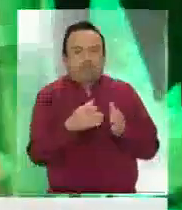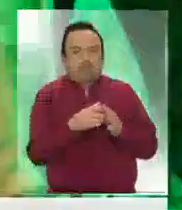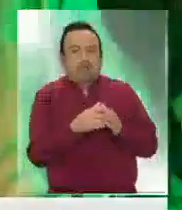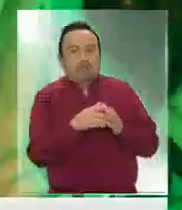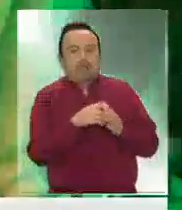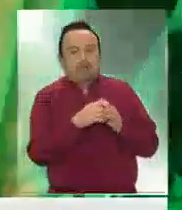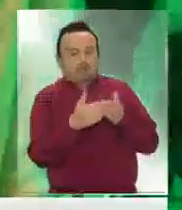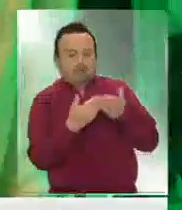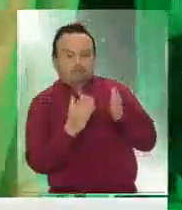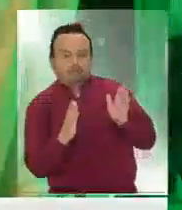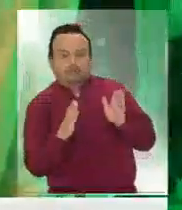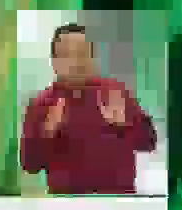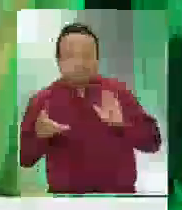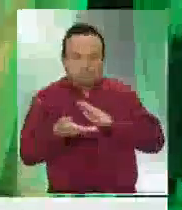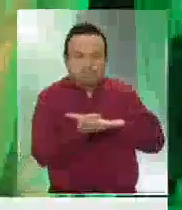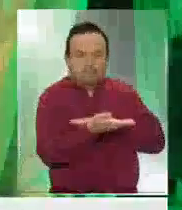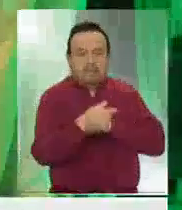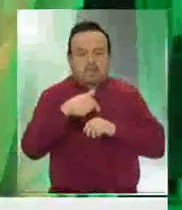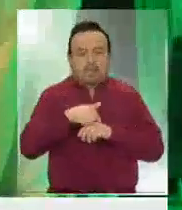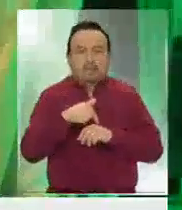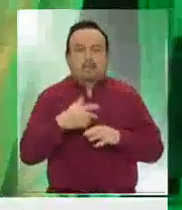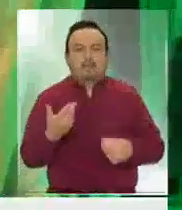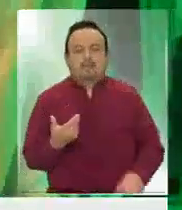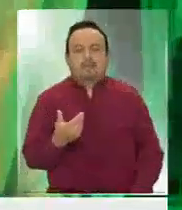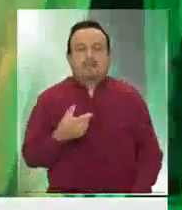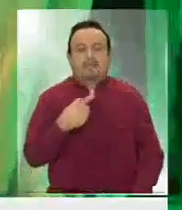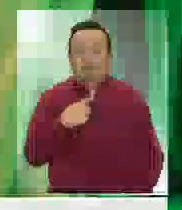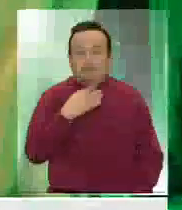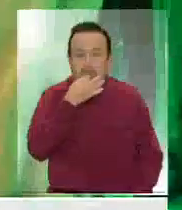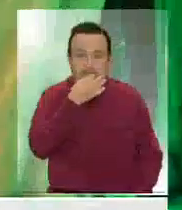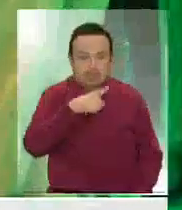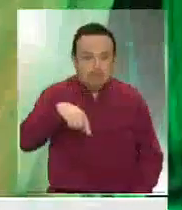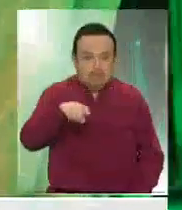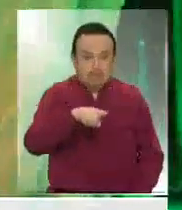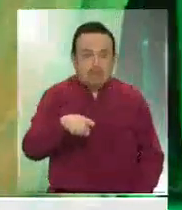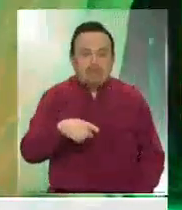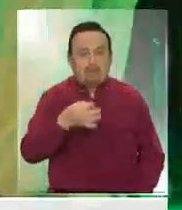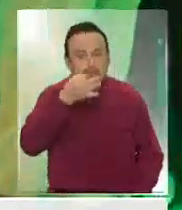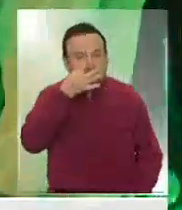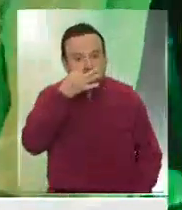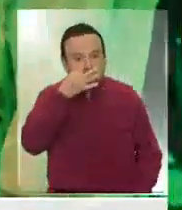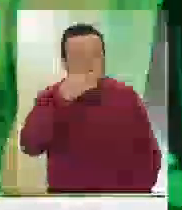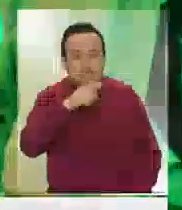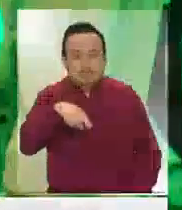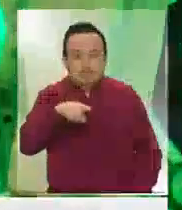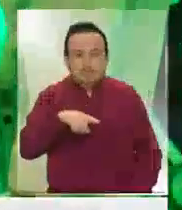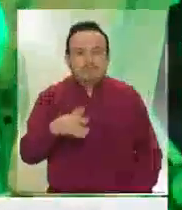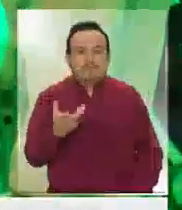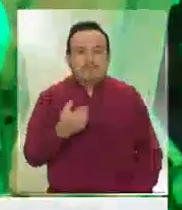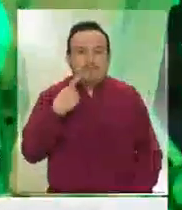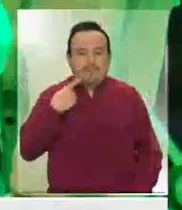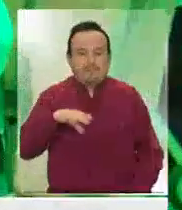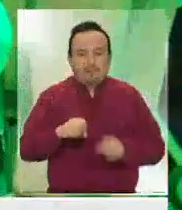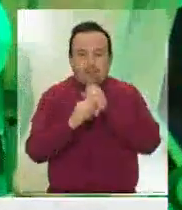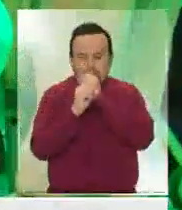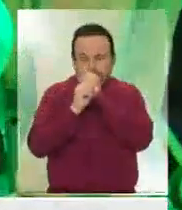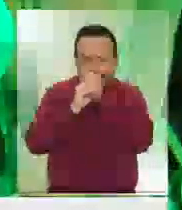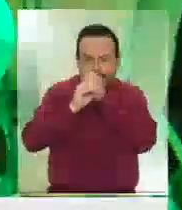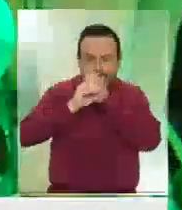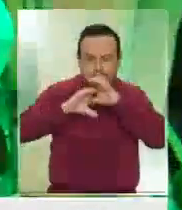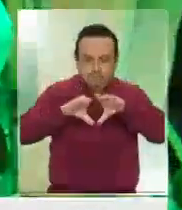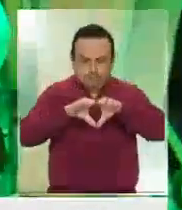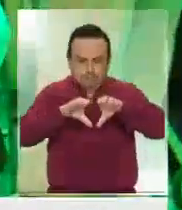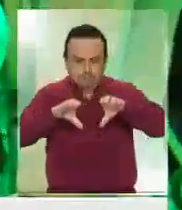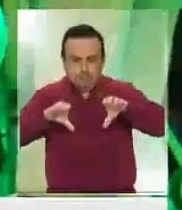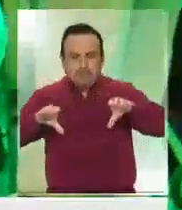ella. Coronel, decía Soledad también contándole a todos los televidentes lo importante que son estas cápsulas. Me imagino que tienen una importancia bien